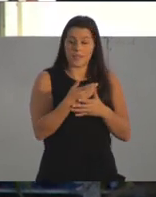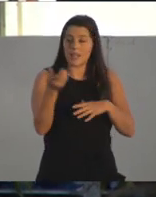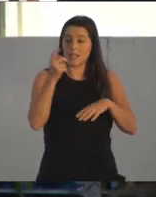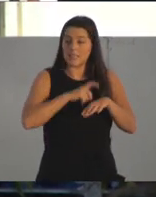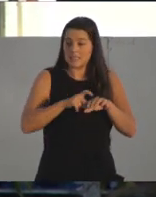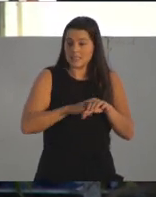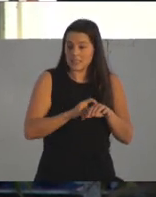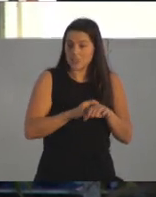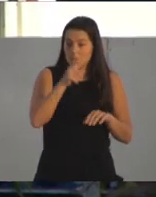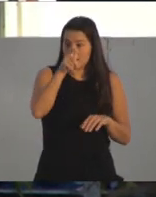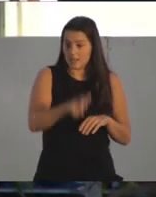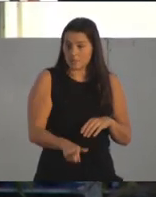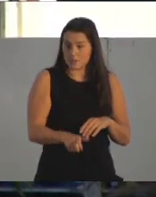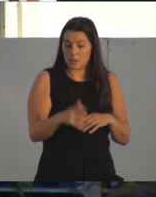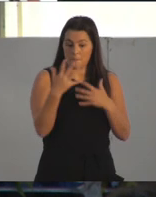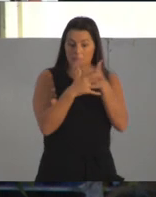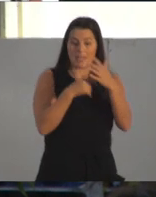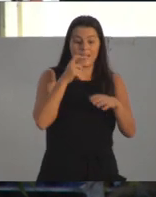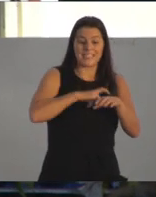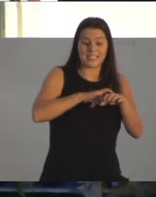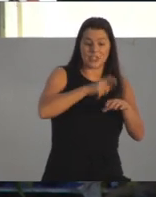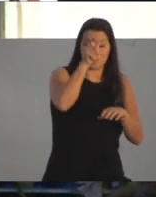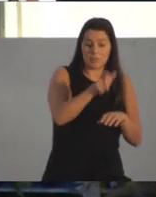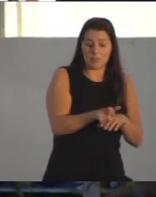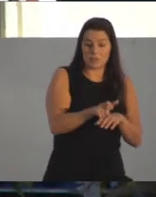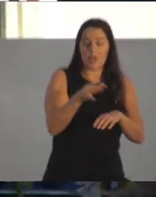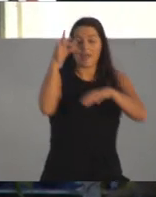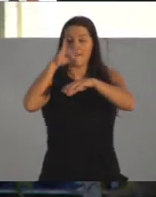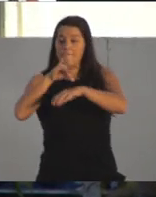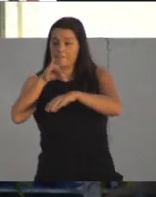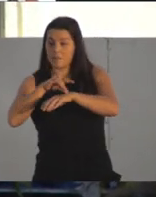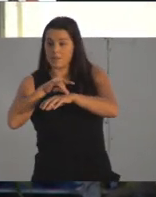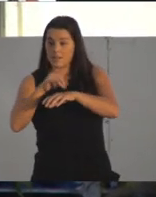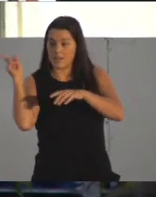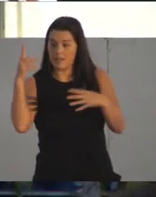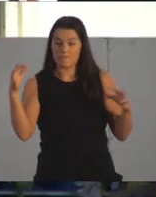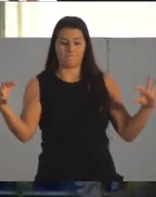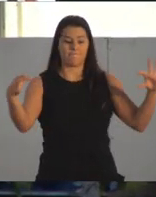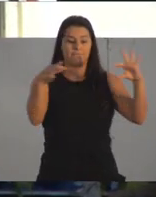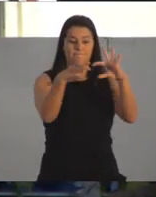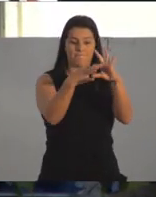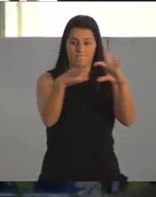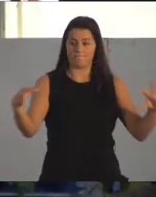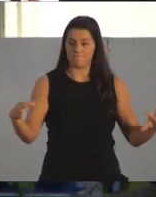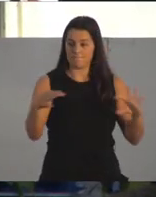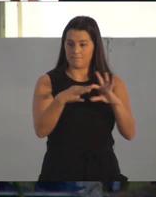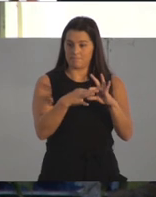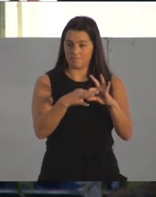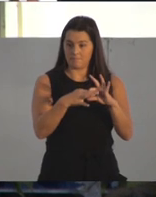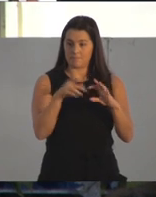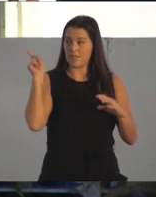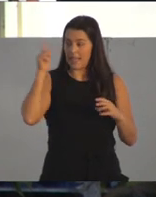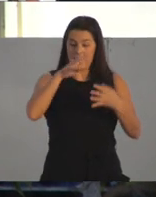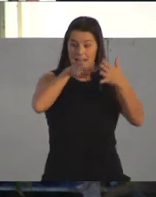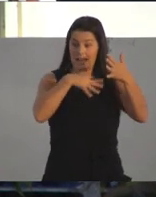la persona, lo que observamos en ella, con la patología que se esconde por detrás con la adaptación de los alimentos